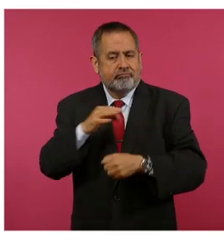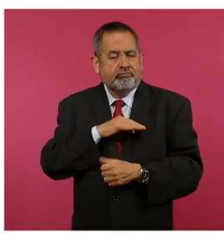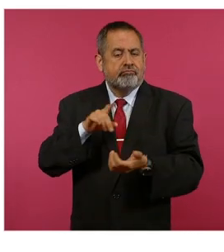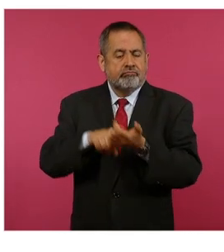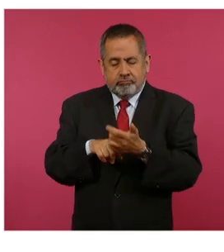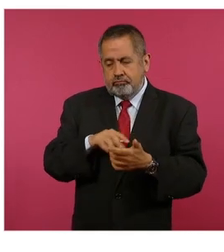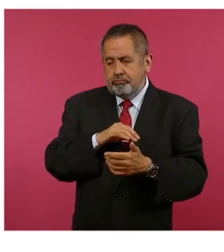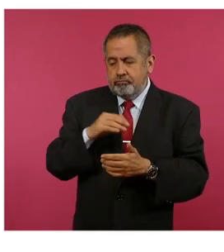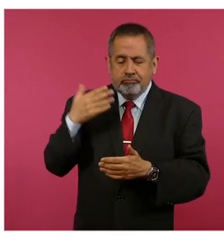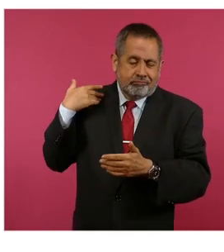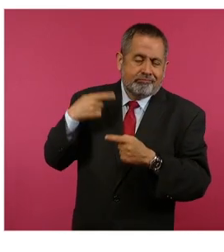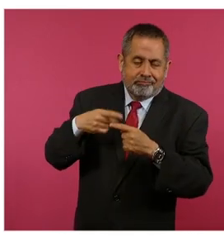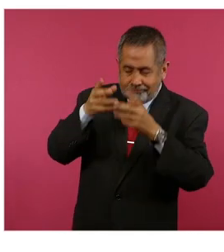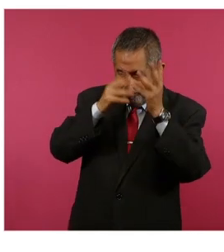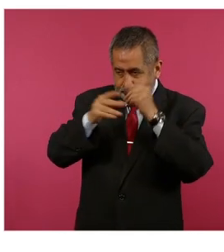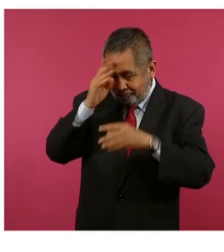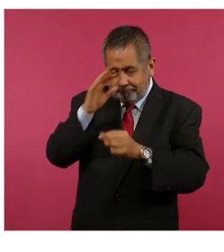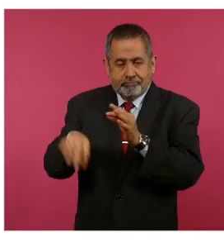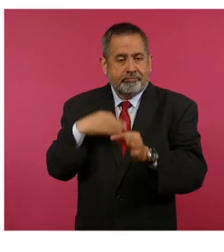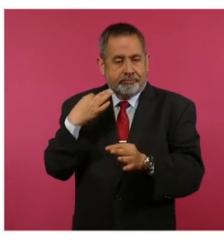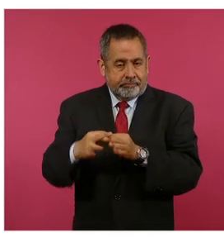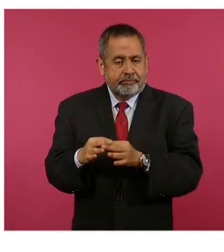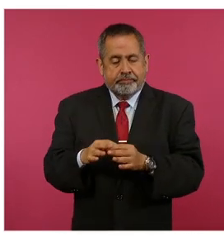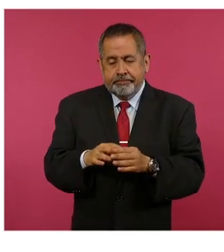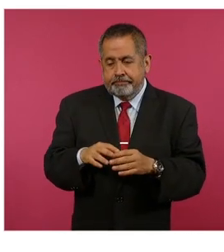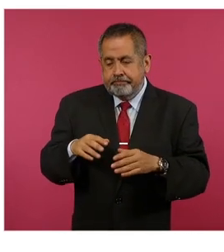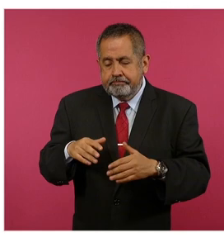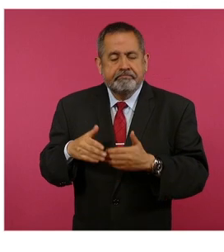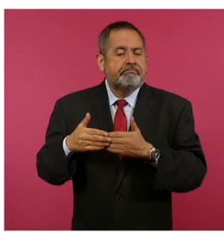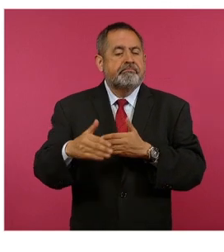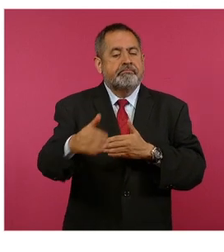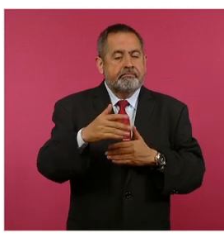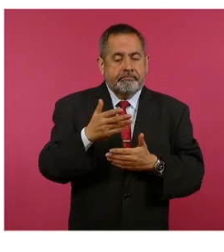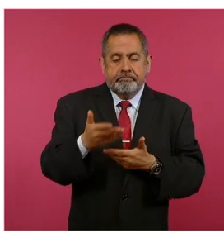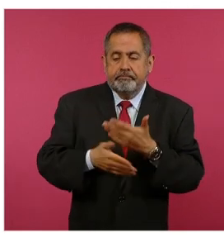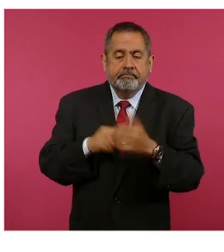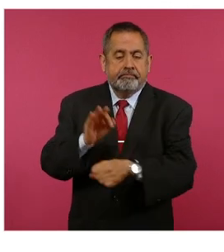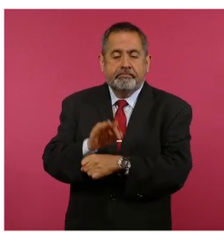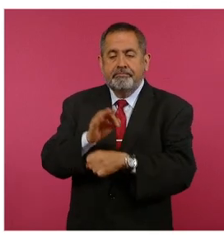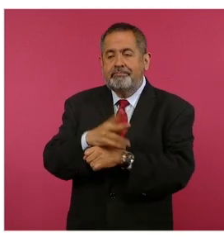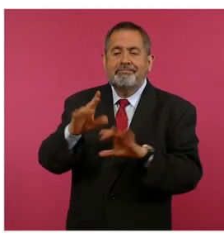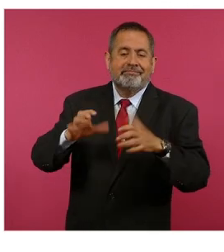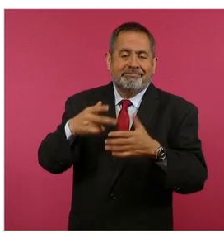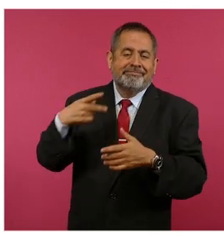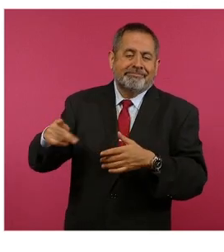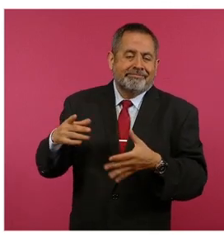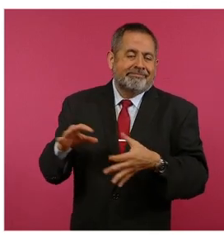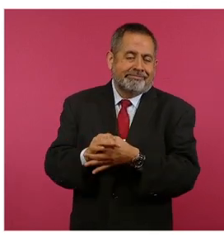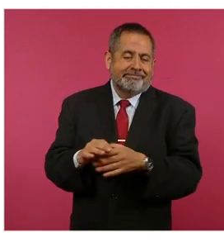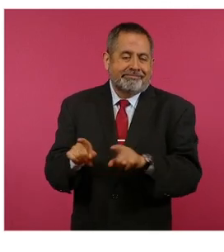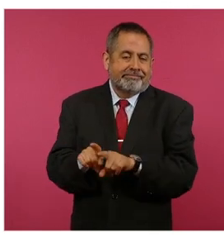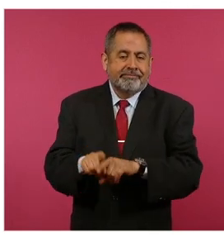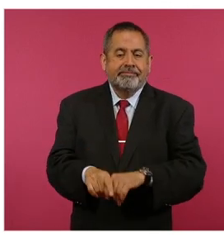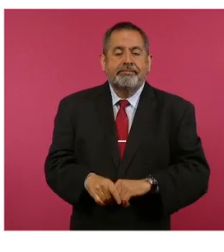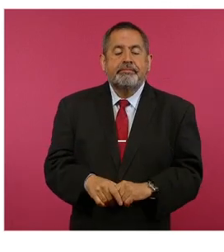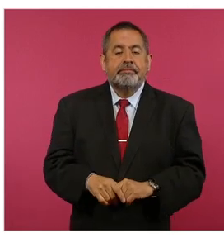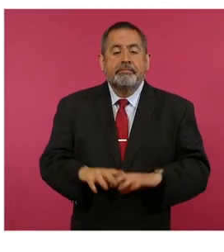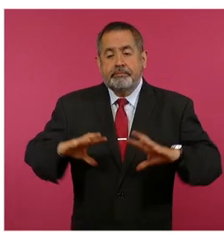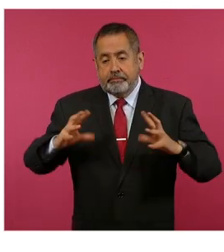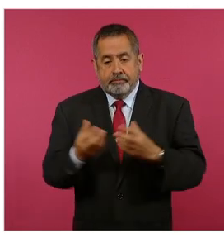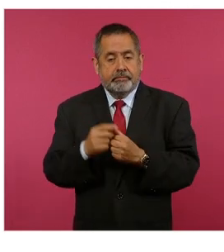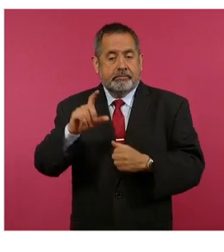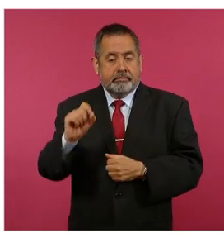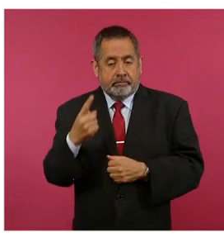adquirieron durante sus años de estudiantes y, desde luego, servir a su propia comunidad. En total, son